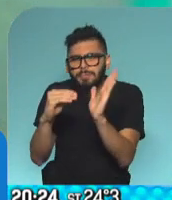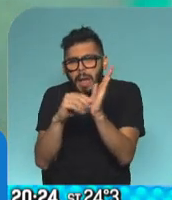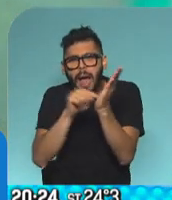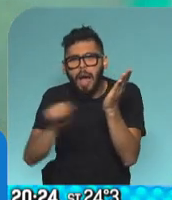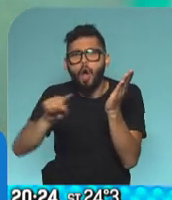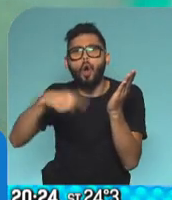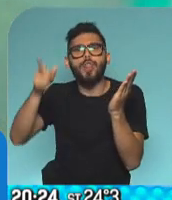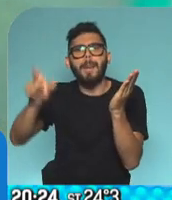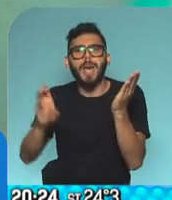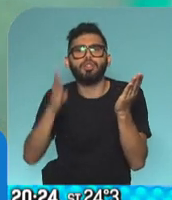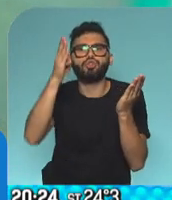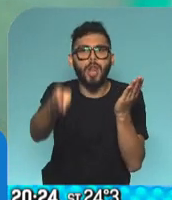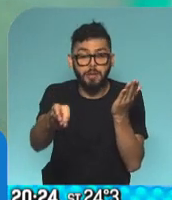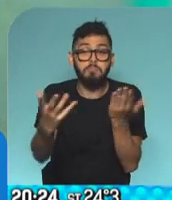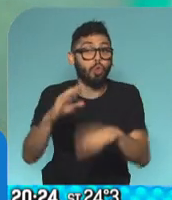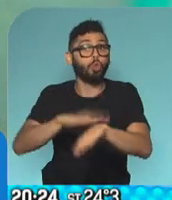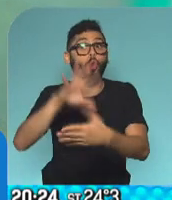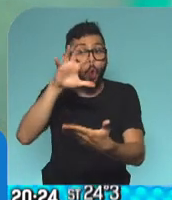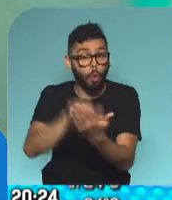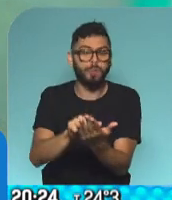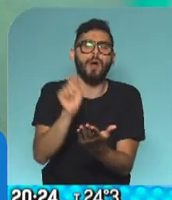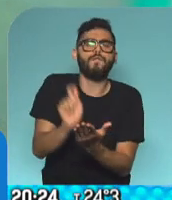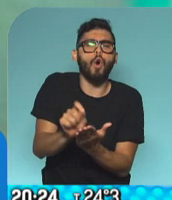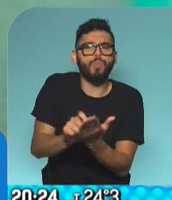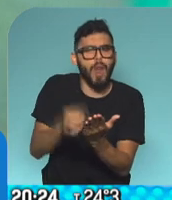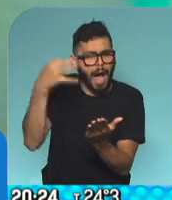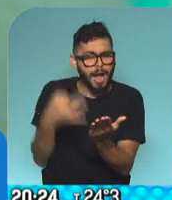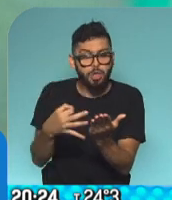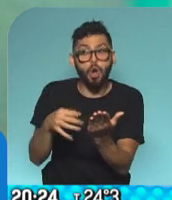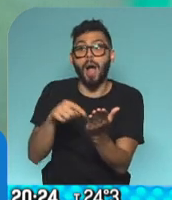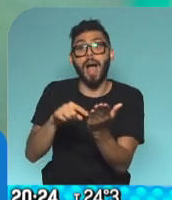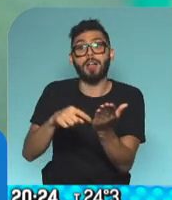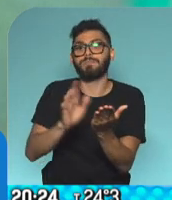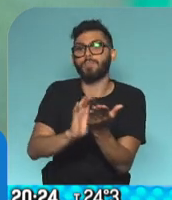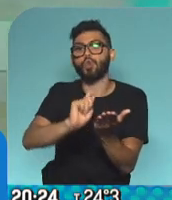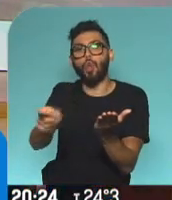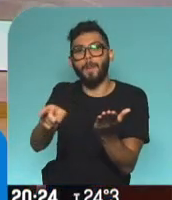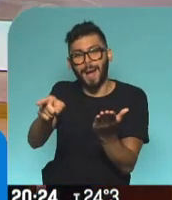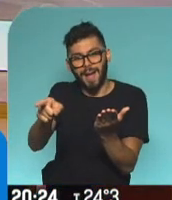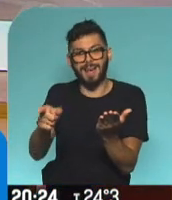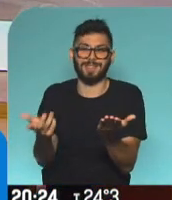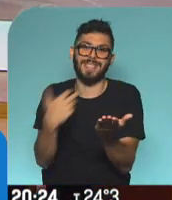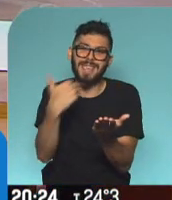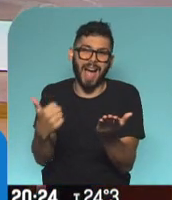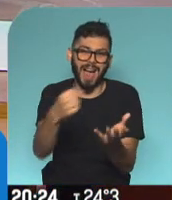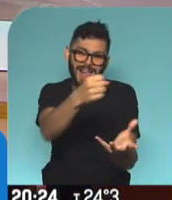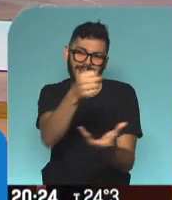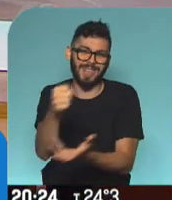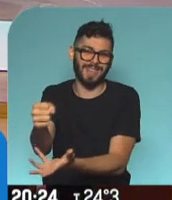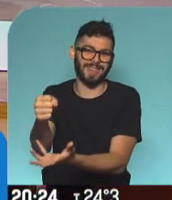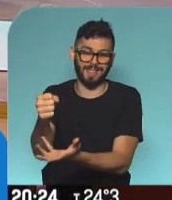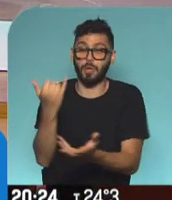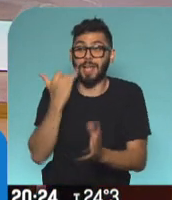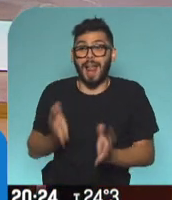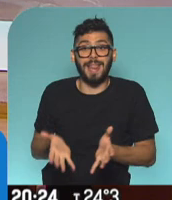así que puede pidiendo un turno obviamente con el formulario correspondiente dar el alta a su chip a su hija qué que